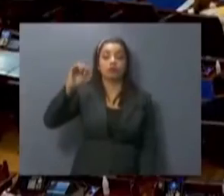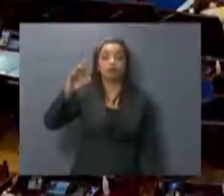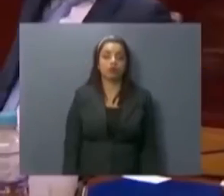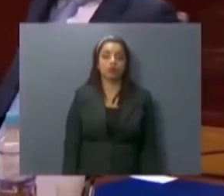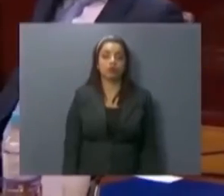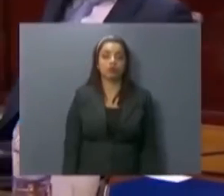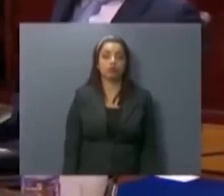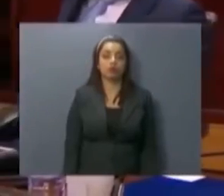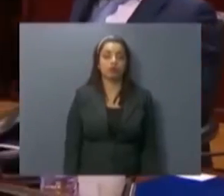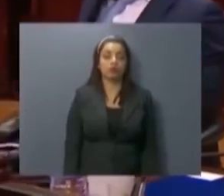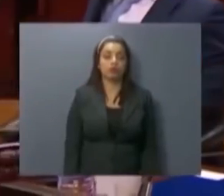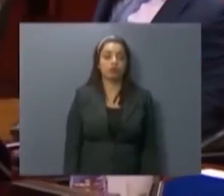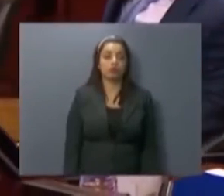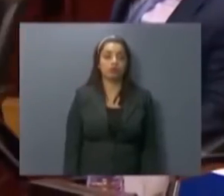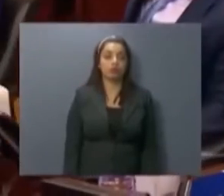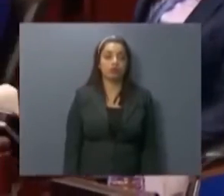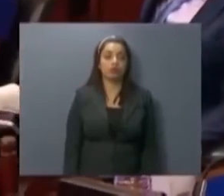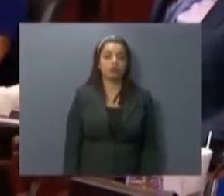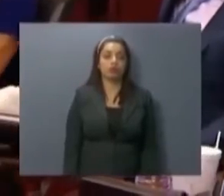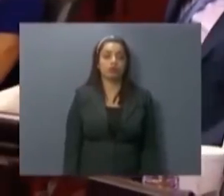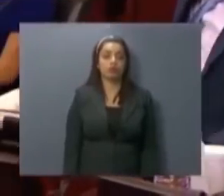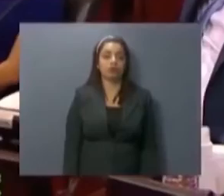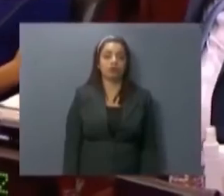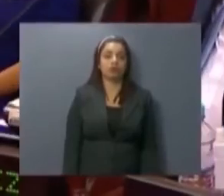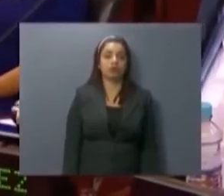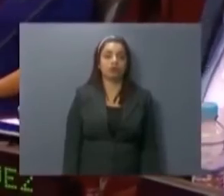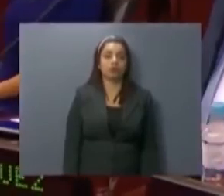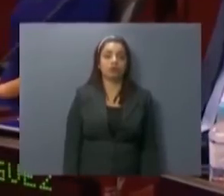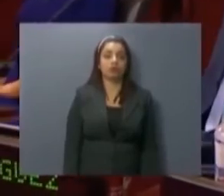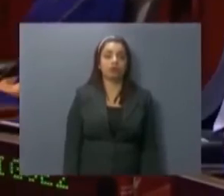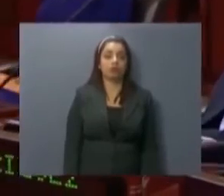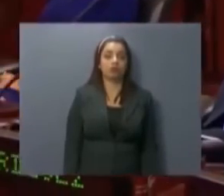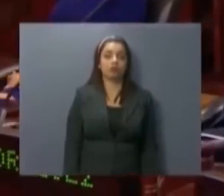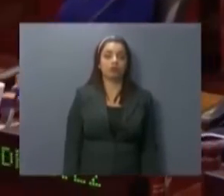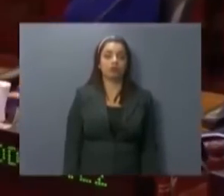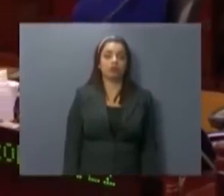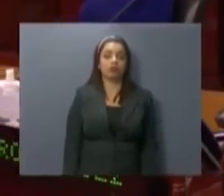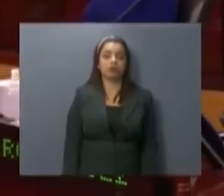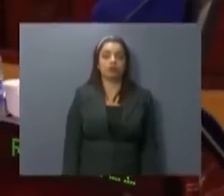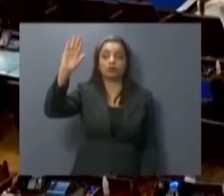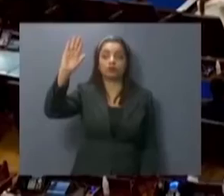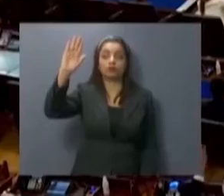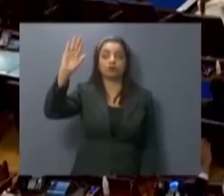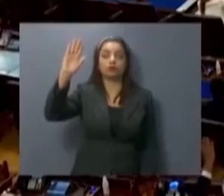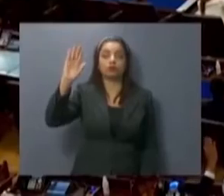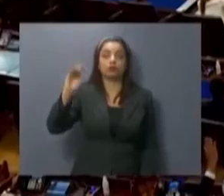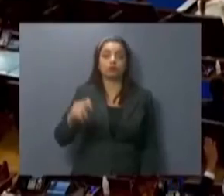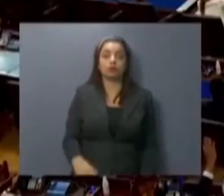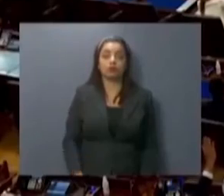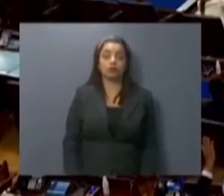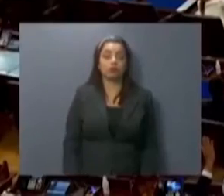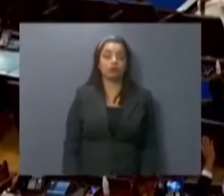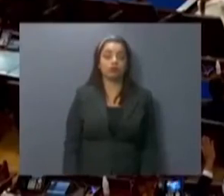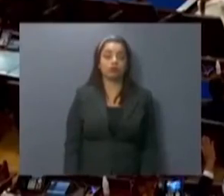este estaba investigando a varios funcionarios gubernamentales por presunta corrupción en